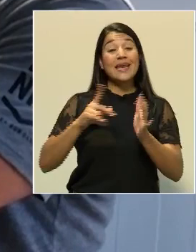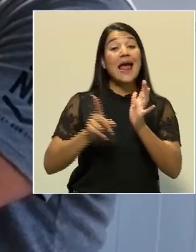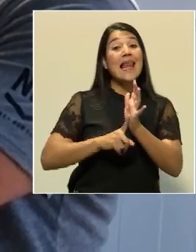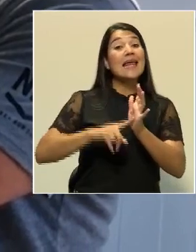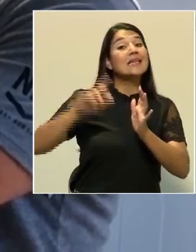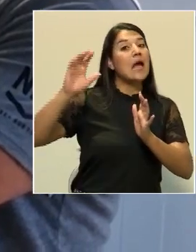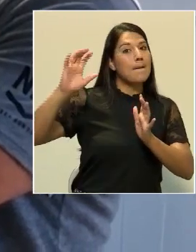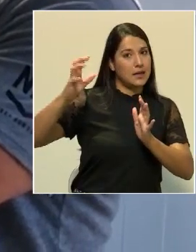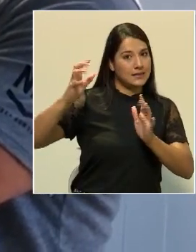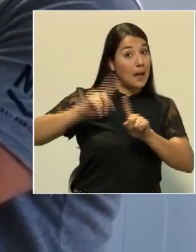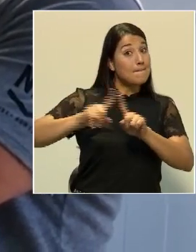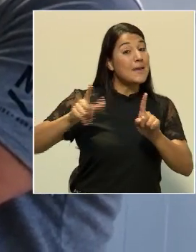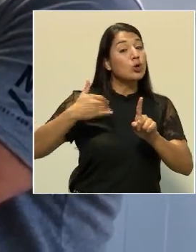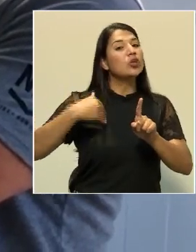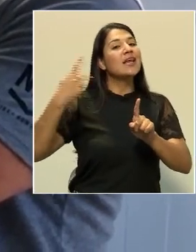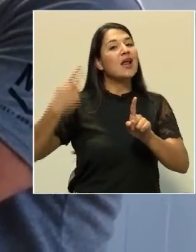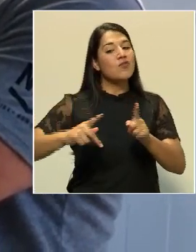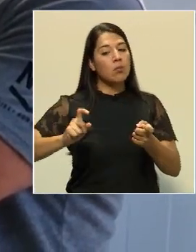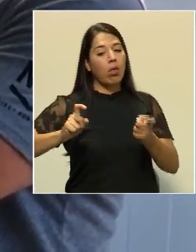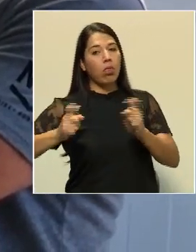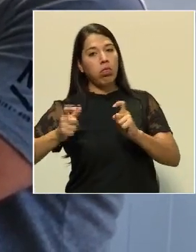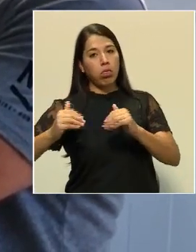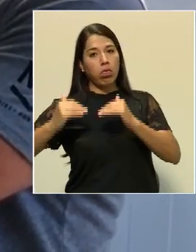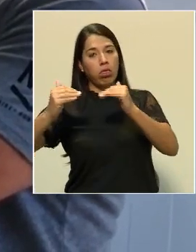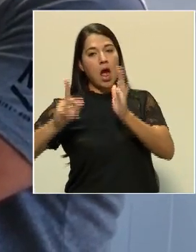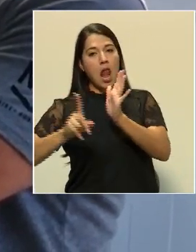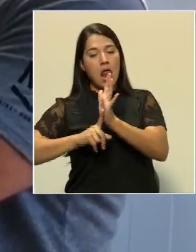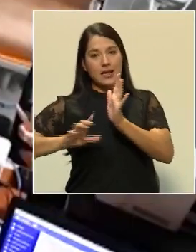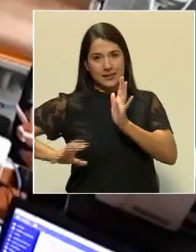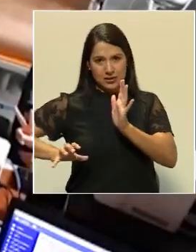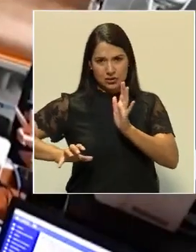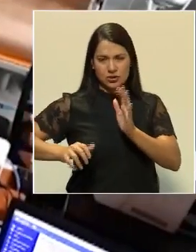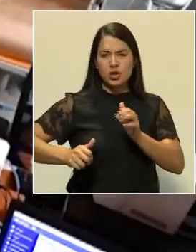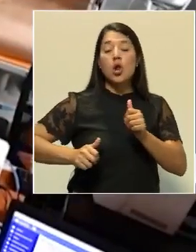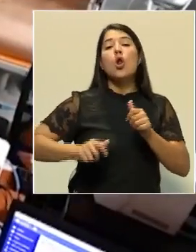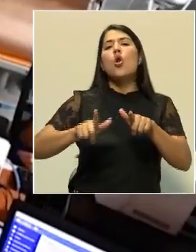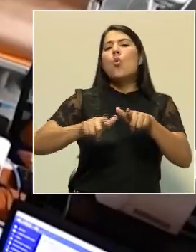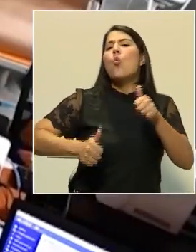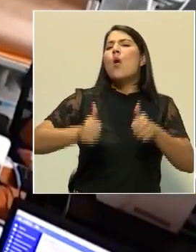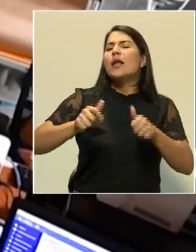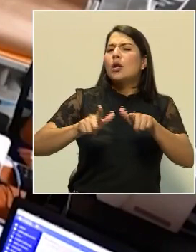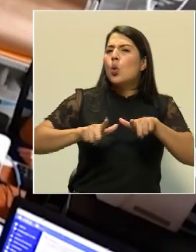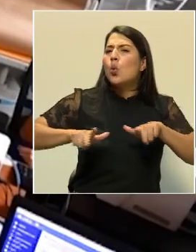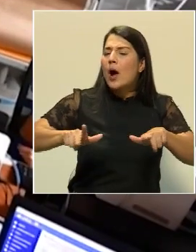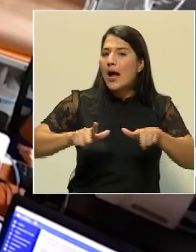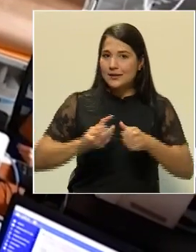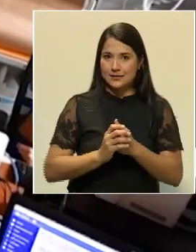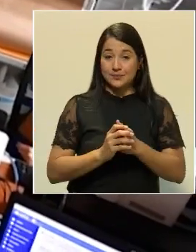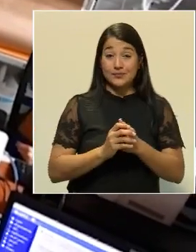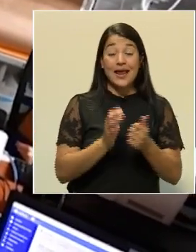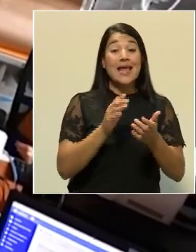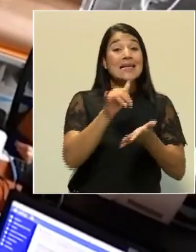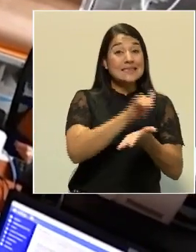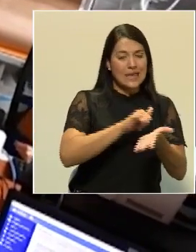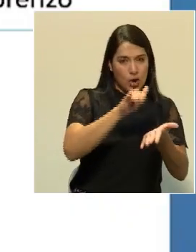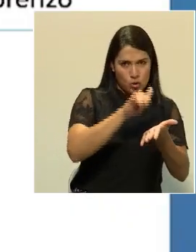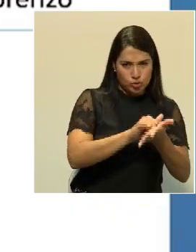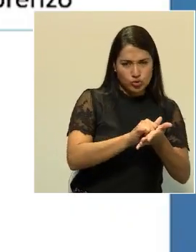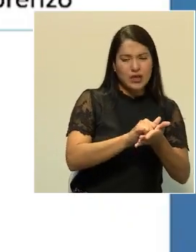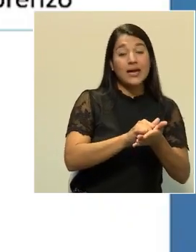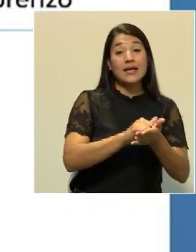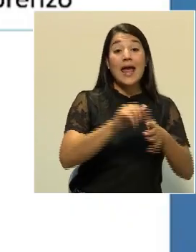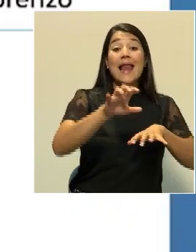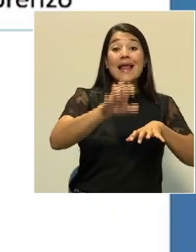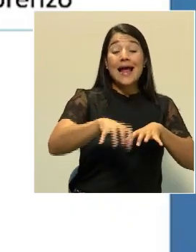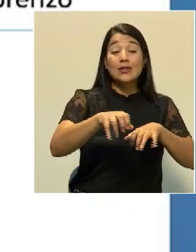alerta naranja en los próximos días. Los lugares que se encuentran en esa condición son: en la provincia de San José, en